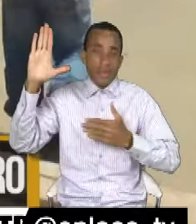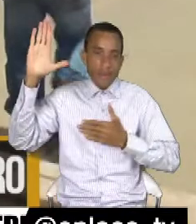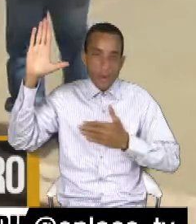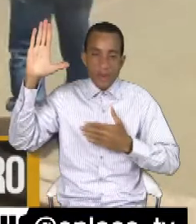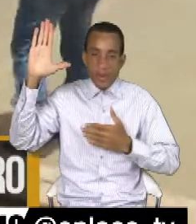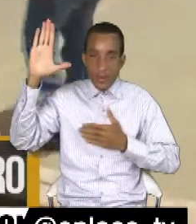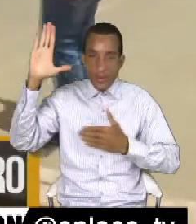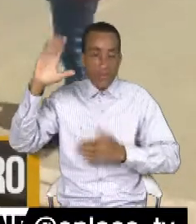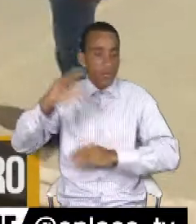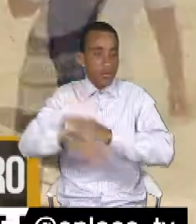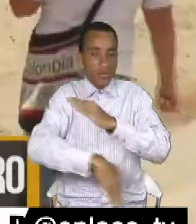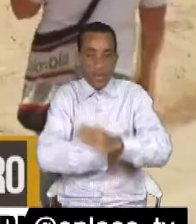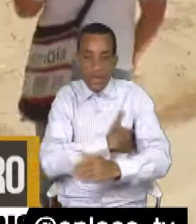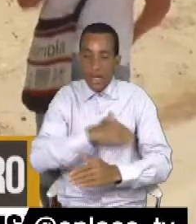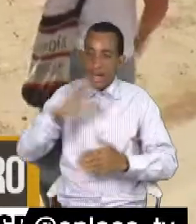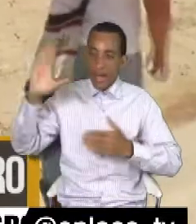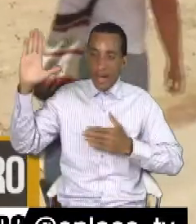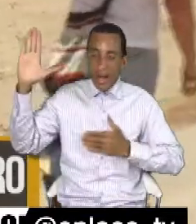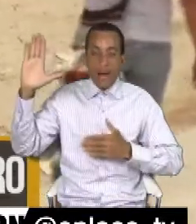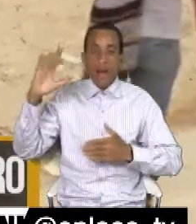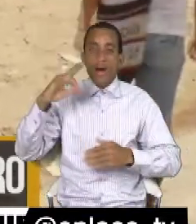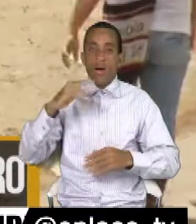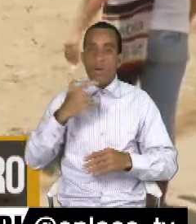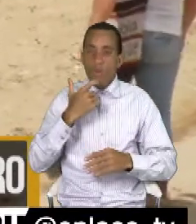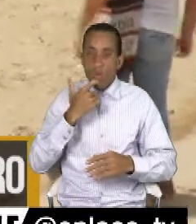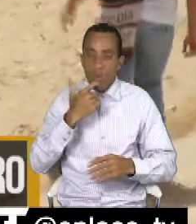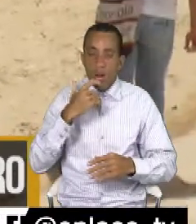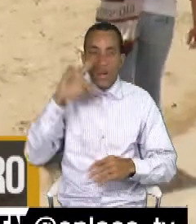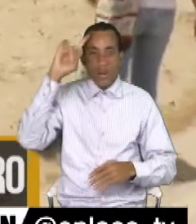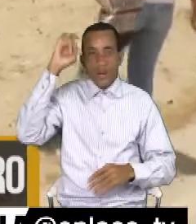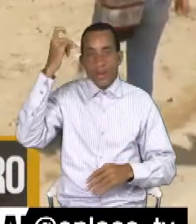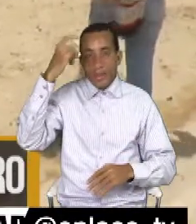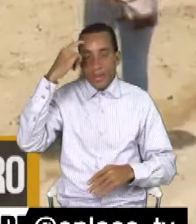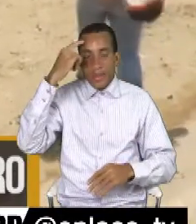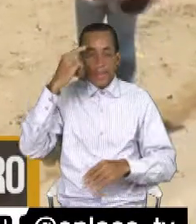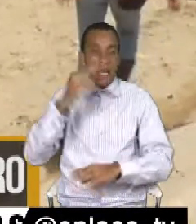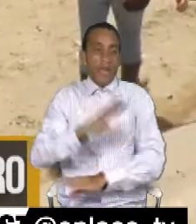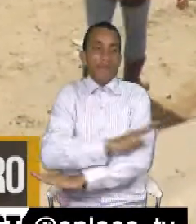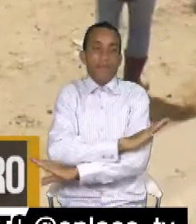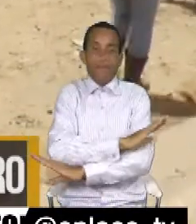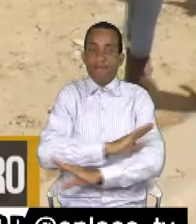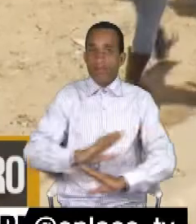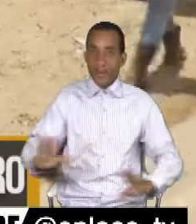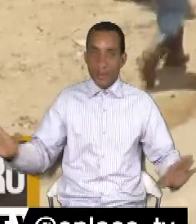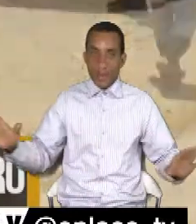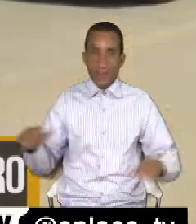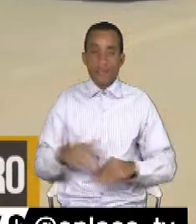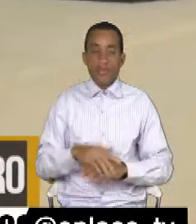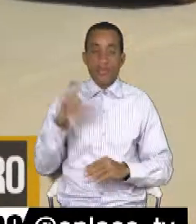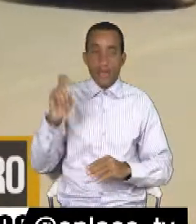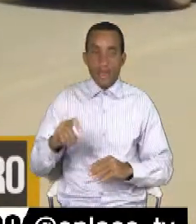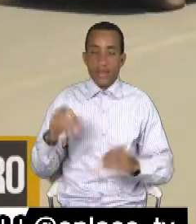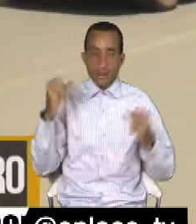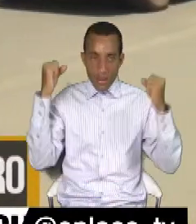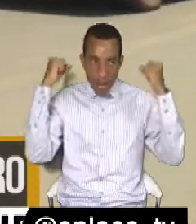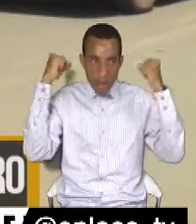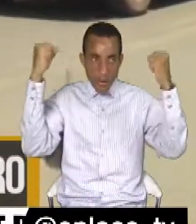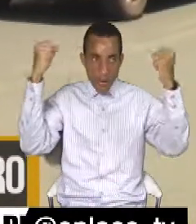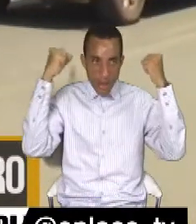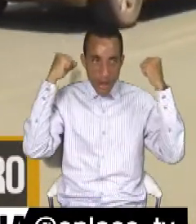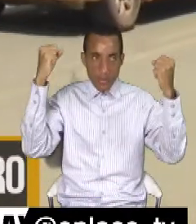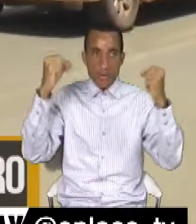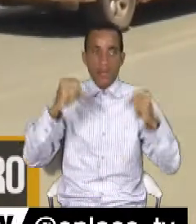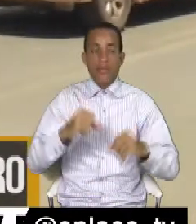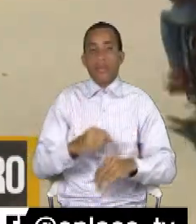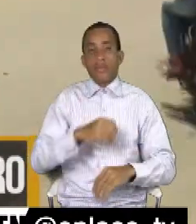ministerio y de la gobernación, donde pues ya de parte de ellos nace esta necesidad de salir a protestar y exigir estos derechos